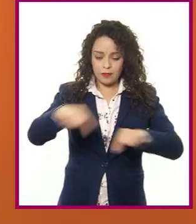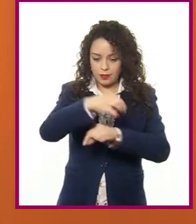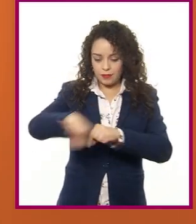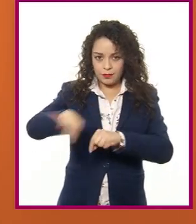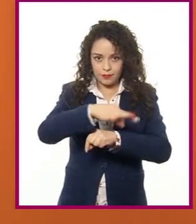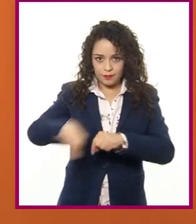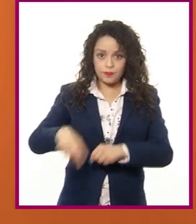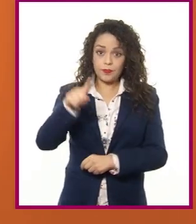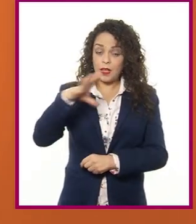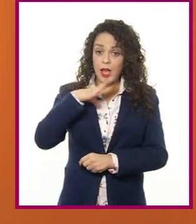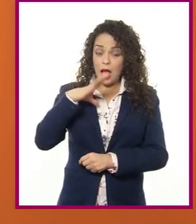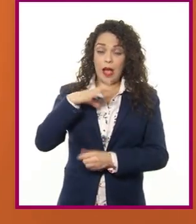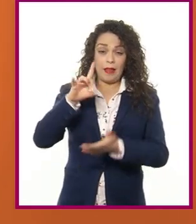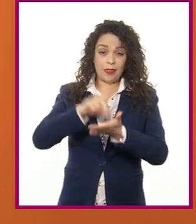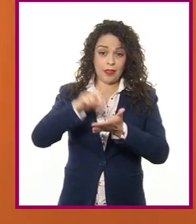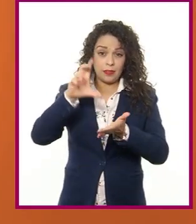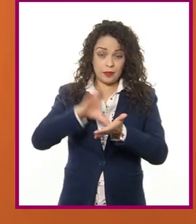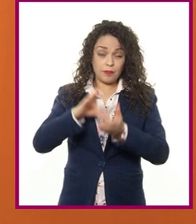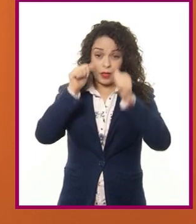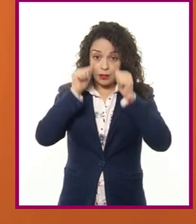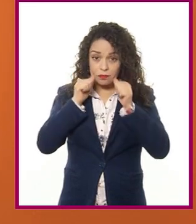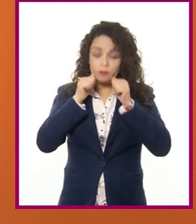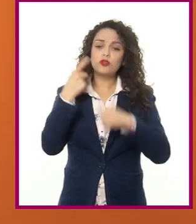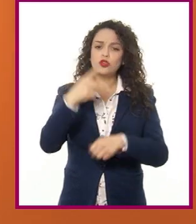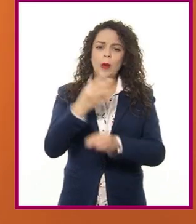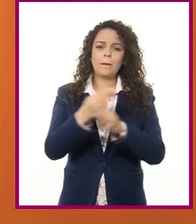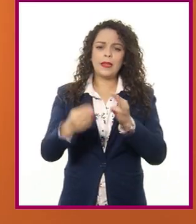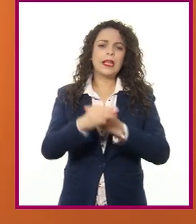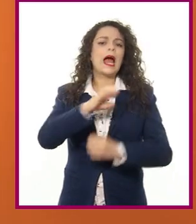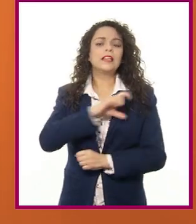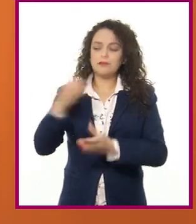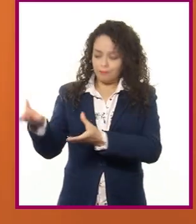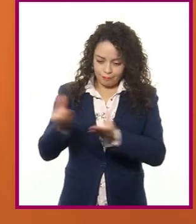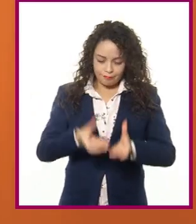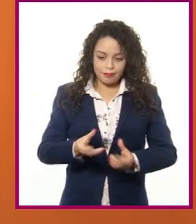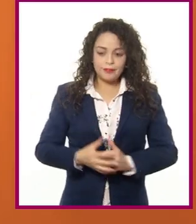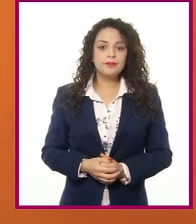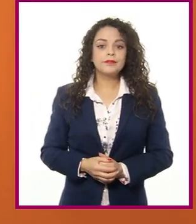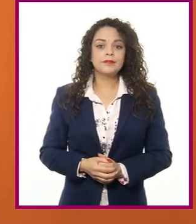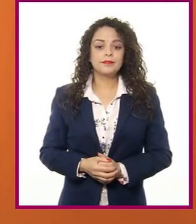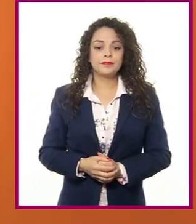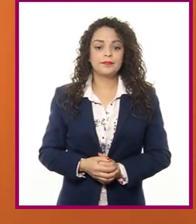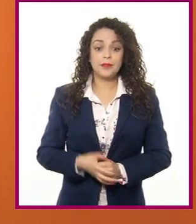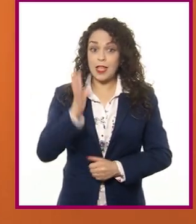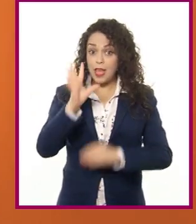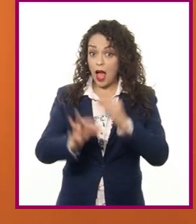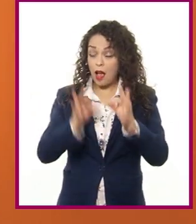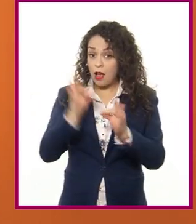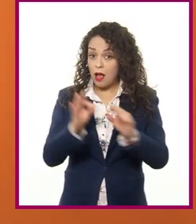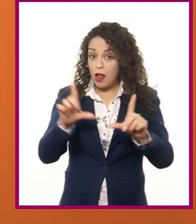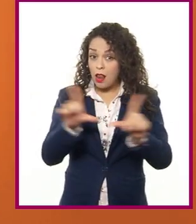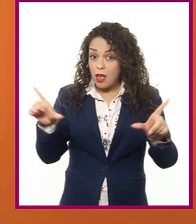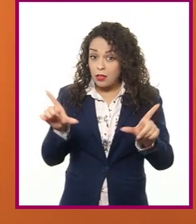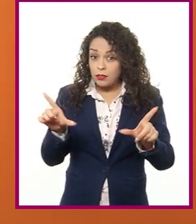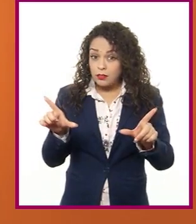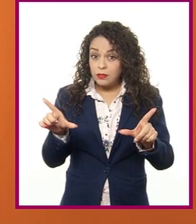tienen discapacidad visual, preparen sus hojas Leyer, punzón y regleta. Y si ya están listos,